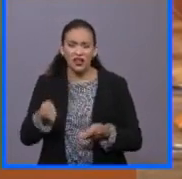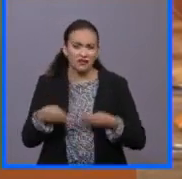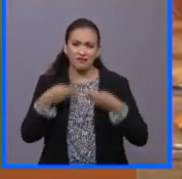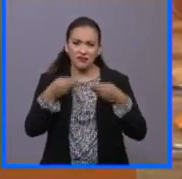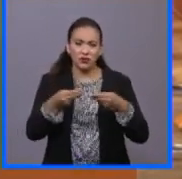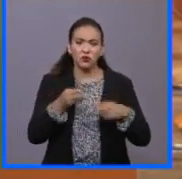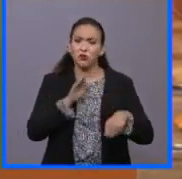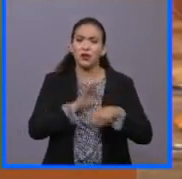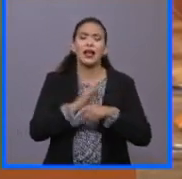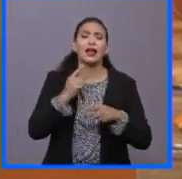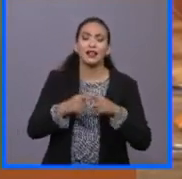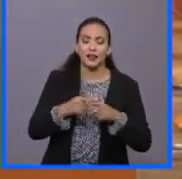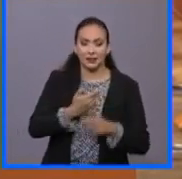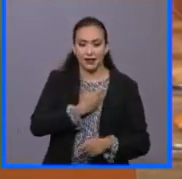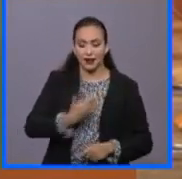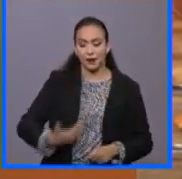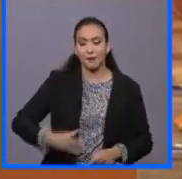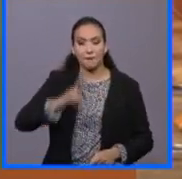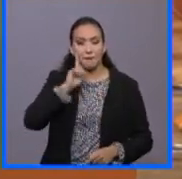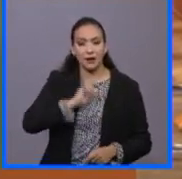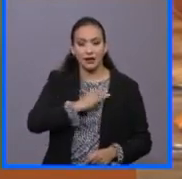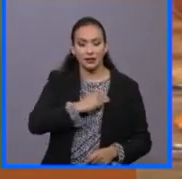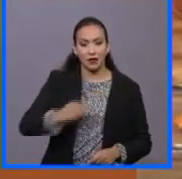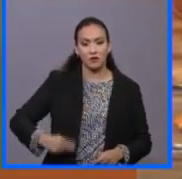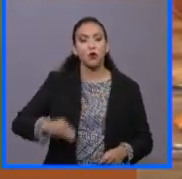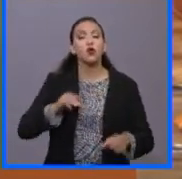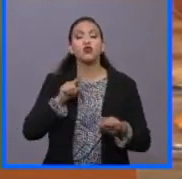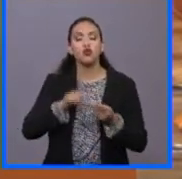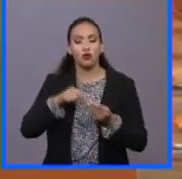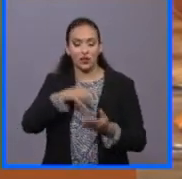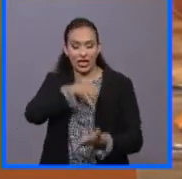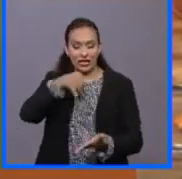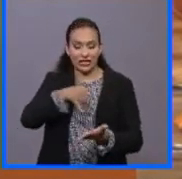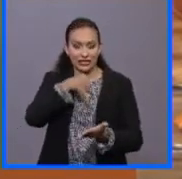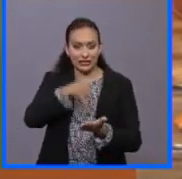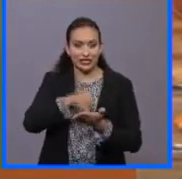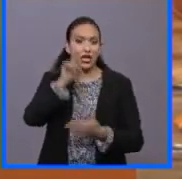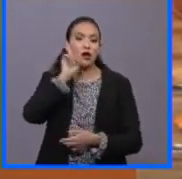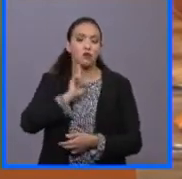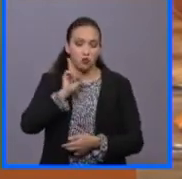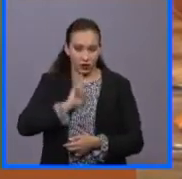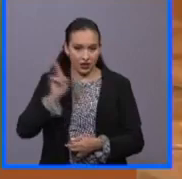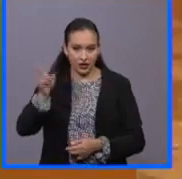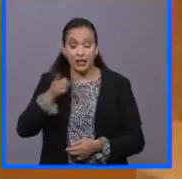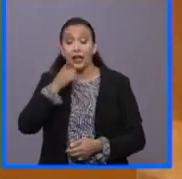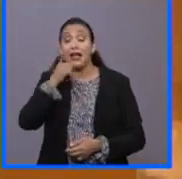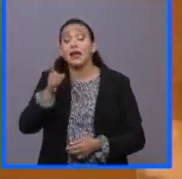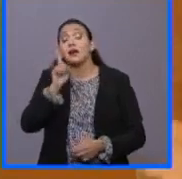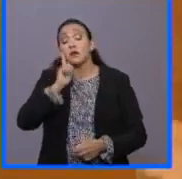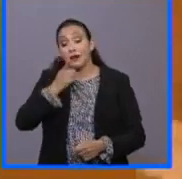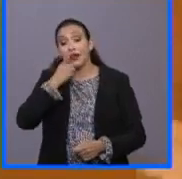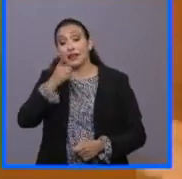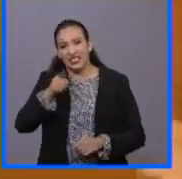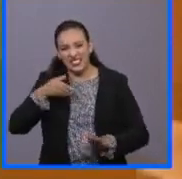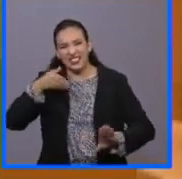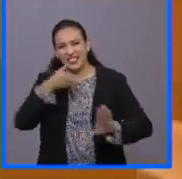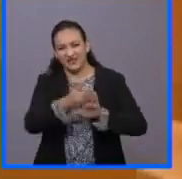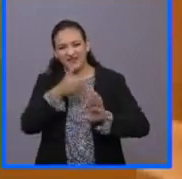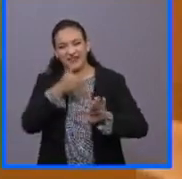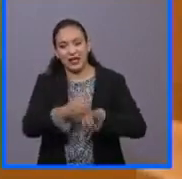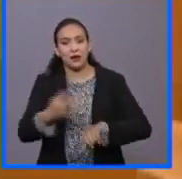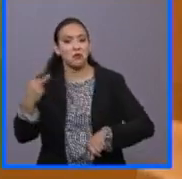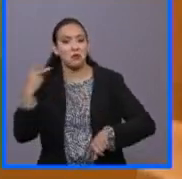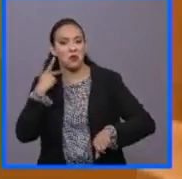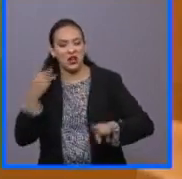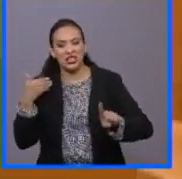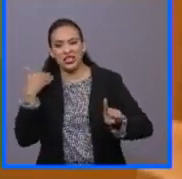medidas cautelares a la presidenta municipal de Isla Mujeres, quien denunciaba violencia política de género por diversas